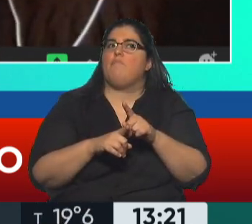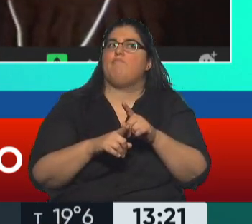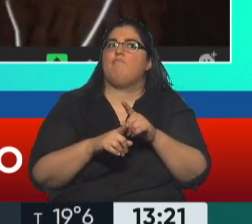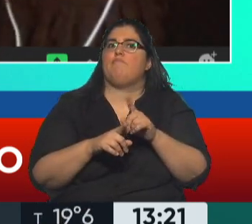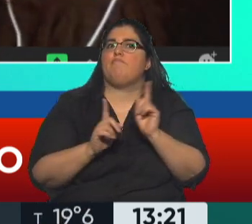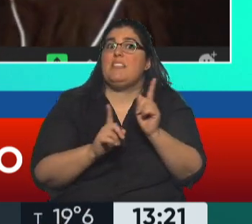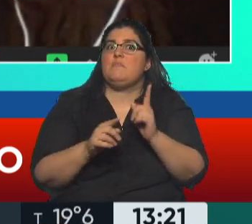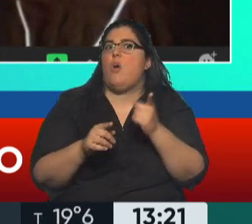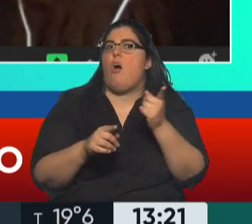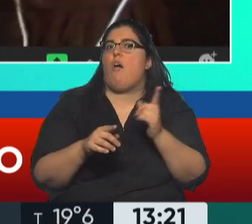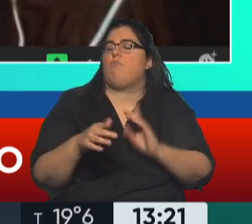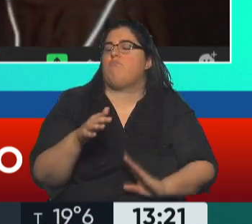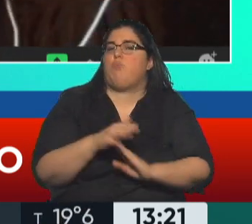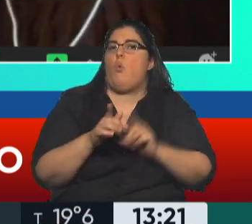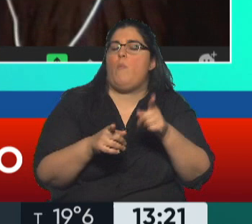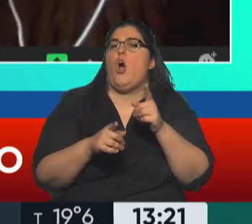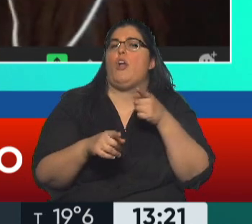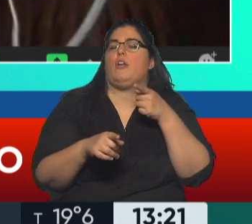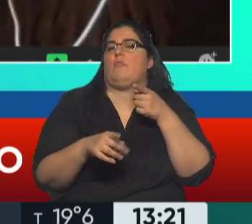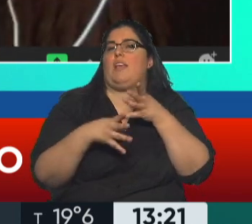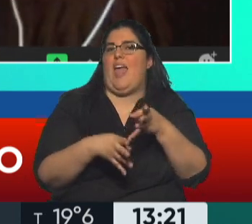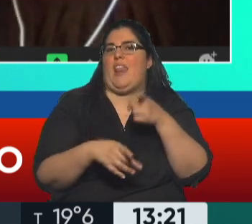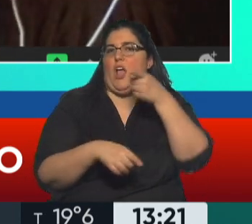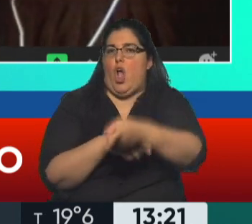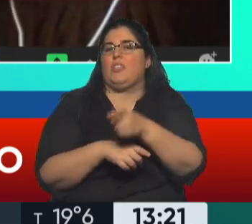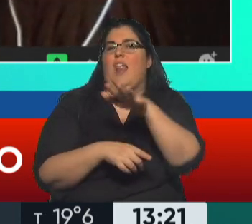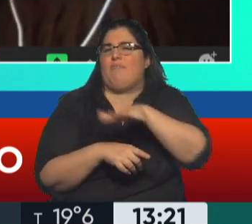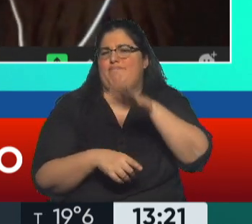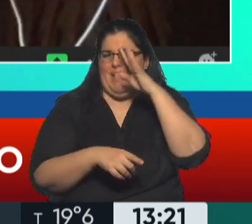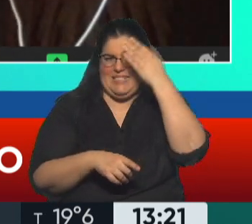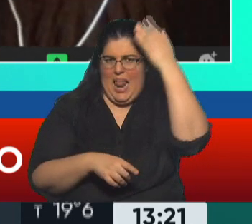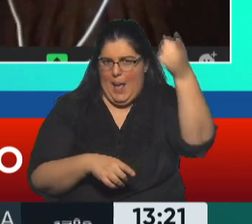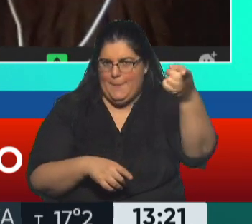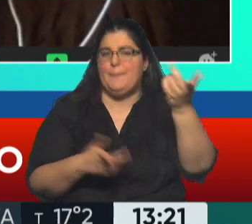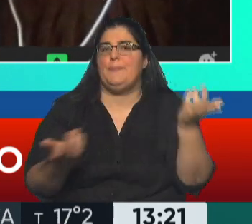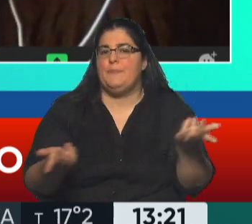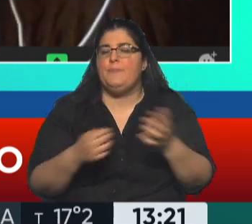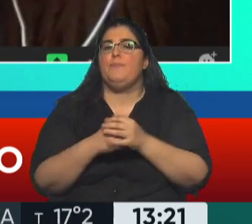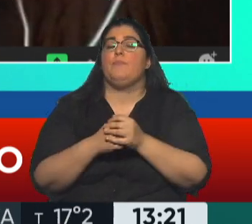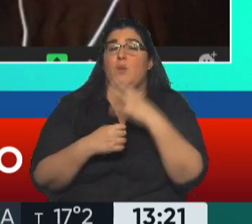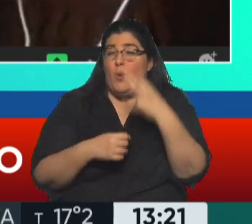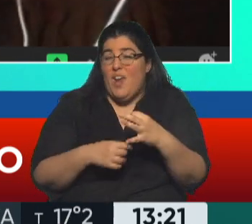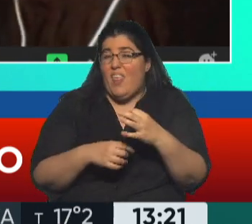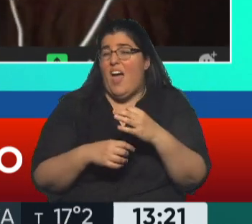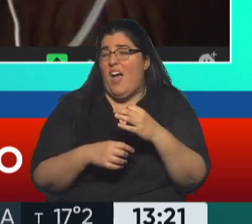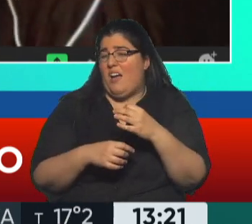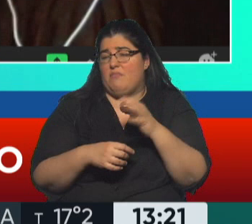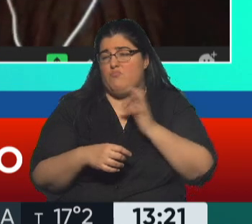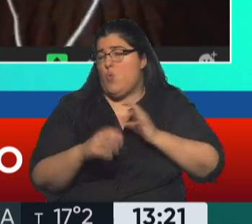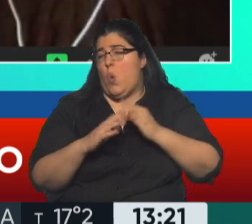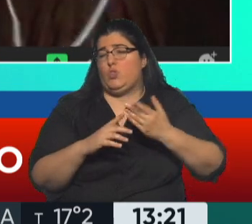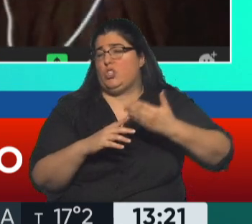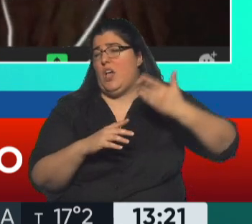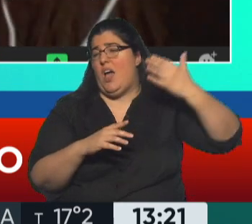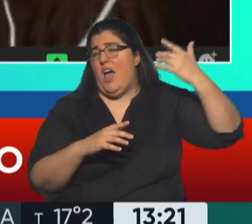guerra contra el terrorismo islámico. Pero en realidad ya hace muchos años en